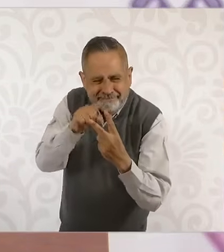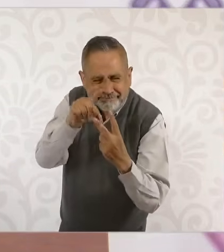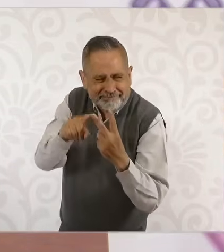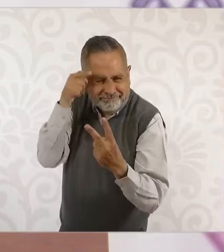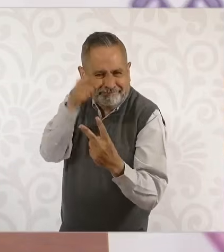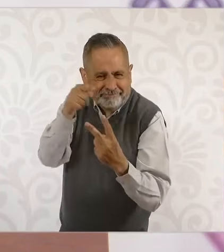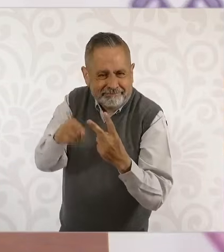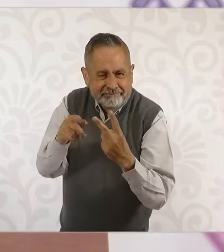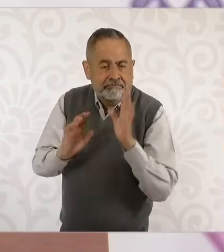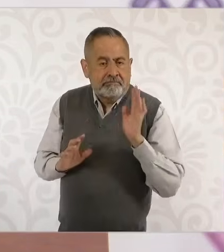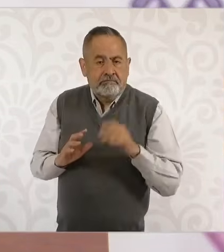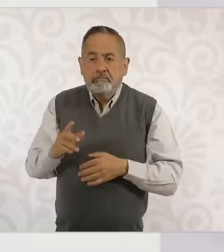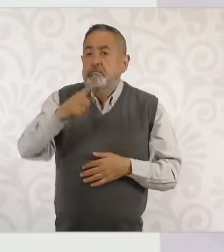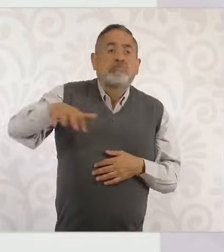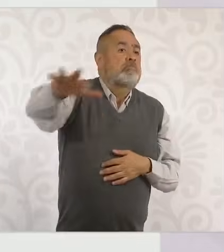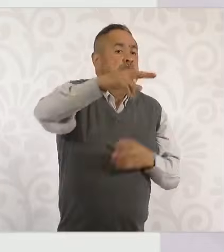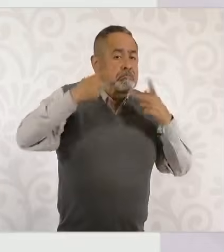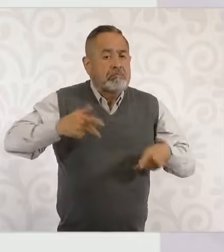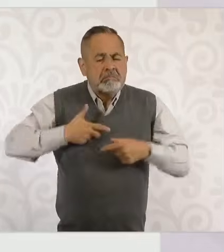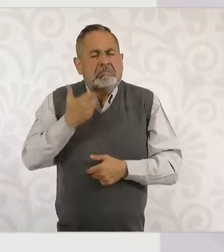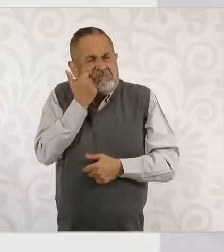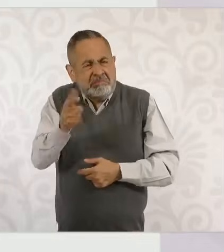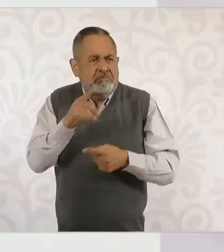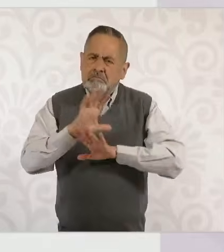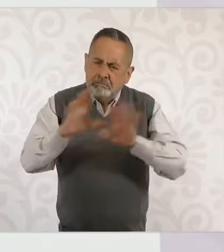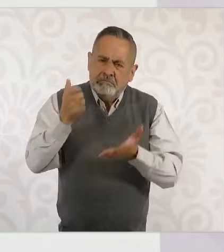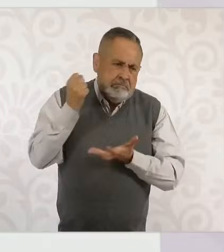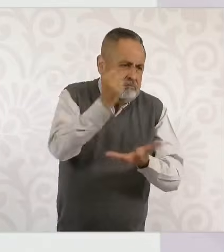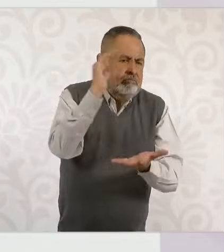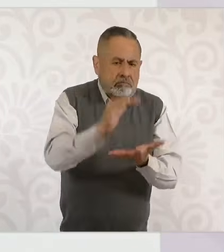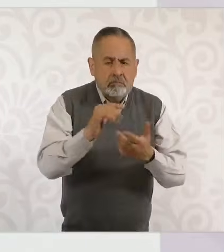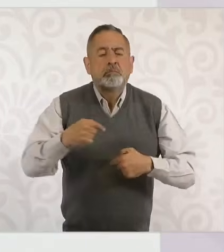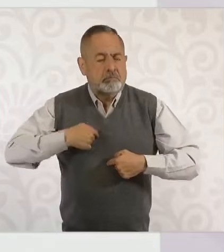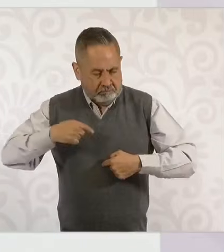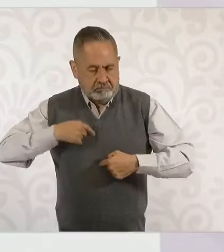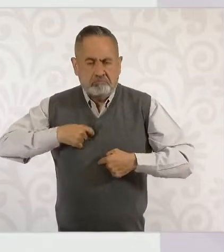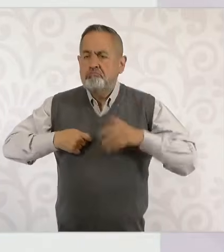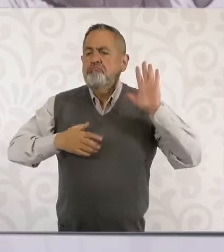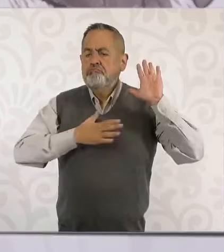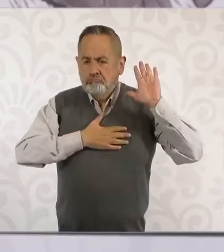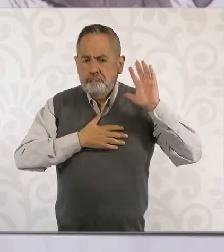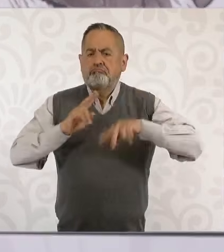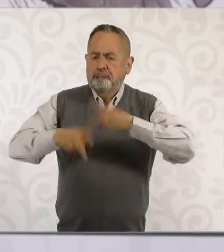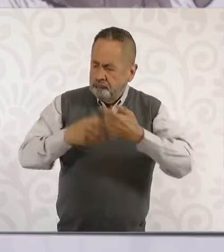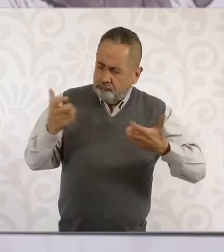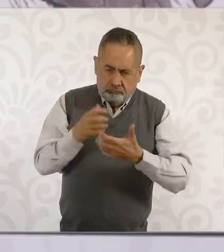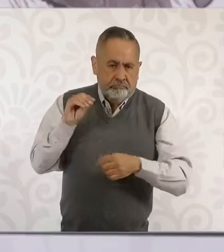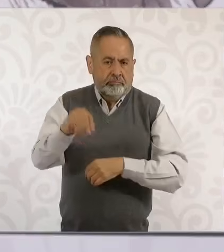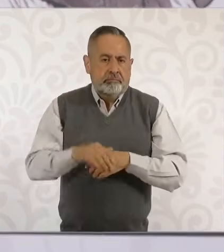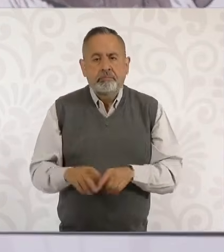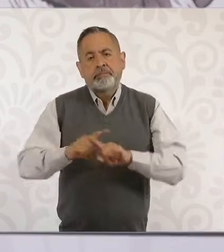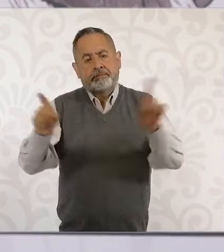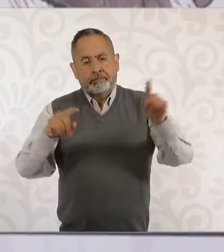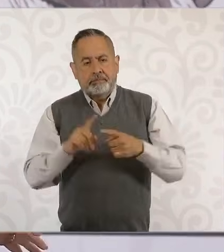esenciales que ha pedido el pueblo, que ha pedido la gente y que yo me comprometí a presentar. Todo lo contrario